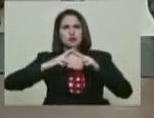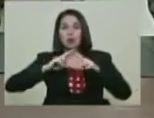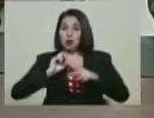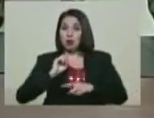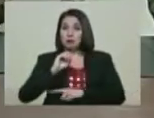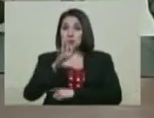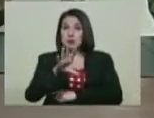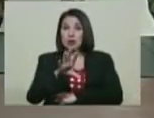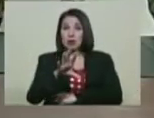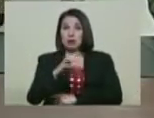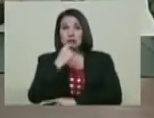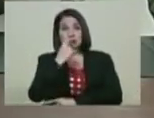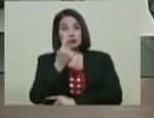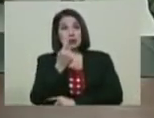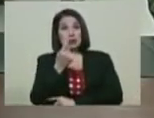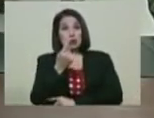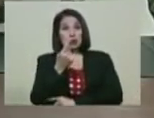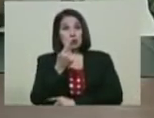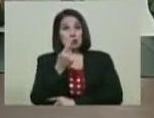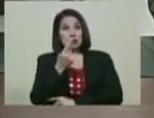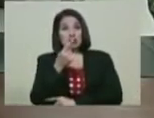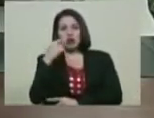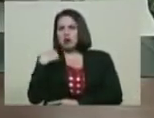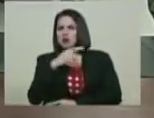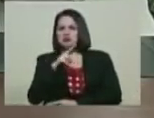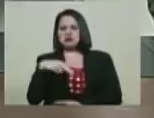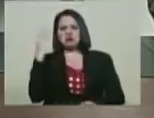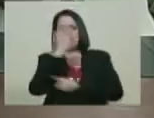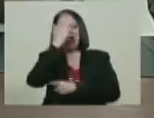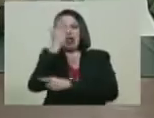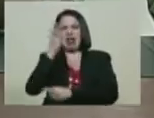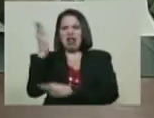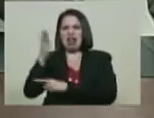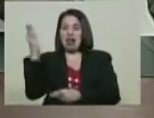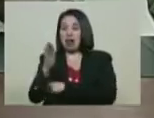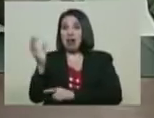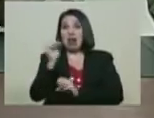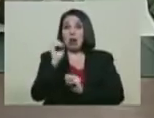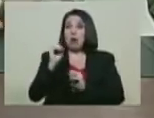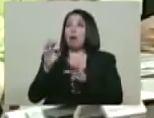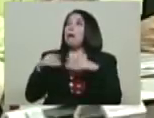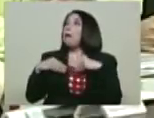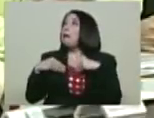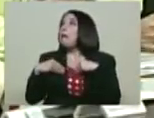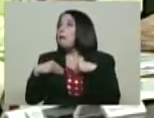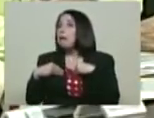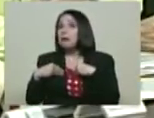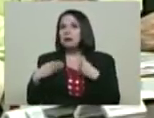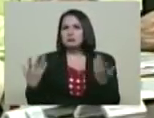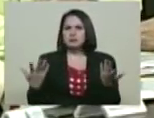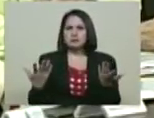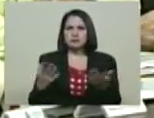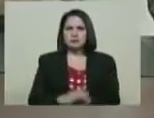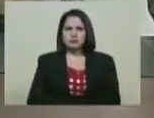Mensaje a la Fuerza Armada diciéndole, los vamos a seguir sancionando a menos que ustedes nos obedezcan.